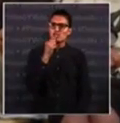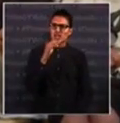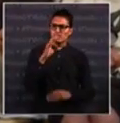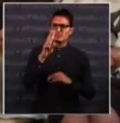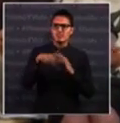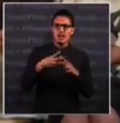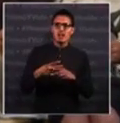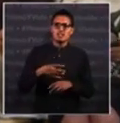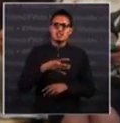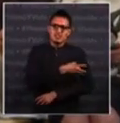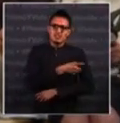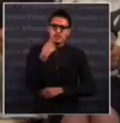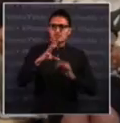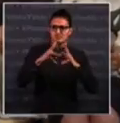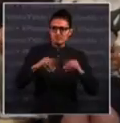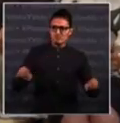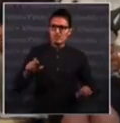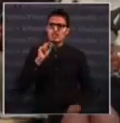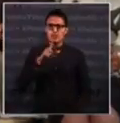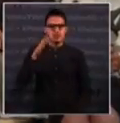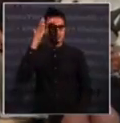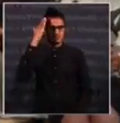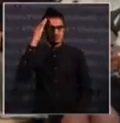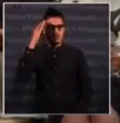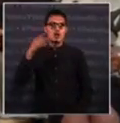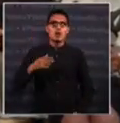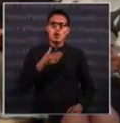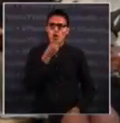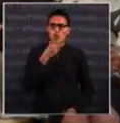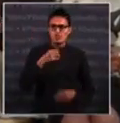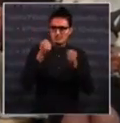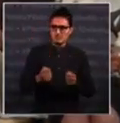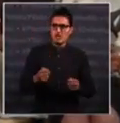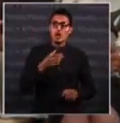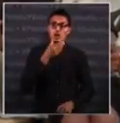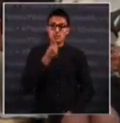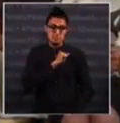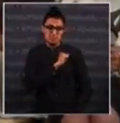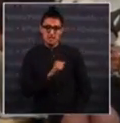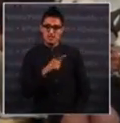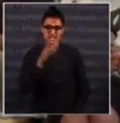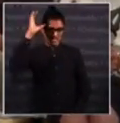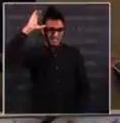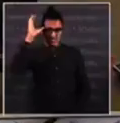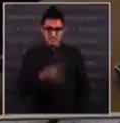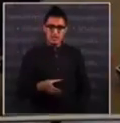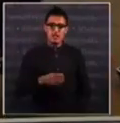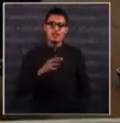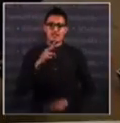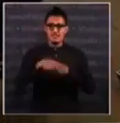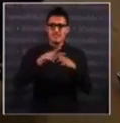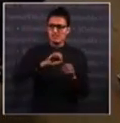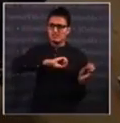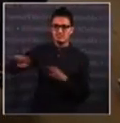a ampliar la capacidad de la Procuración de Justicia, los criminales a la cárcel. Y eso lo vamos a lograr además de la mano